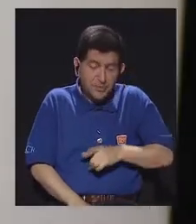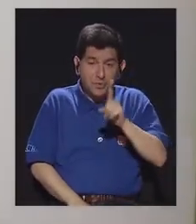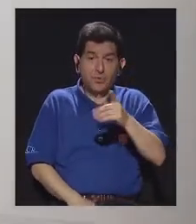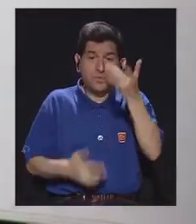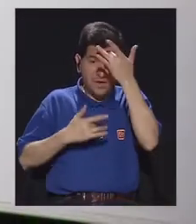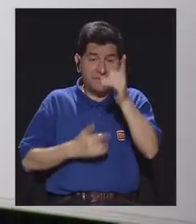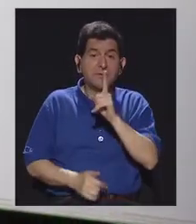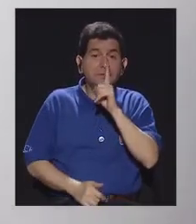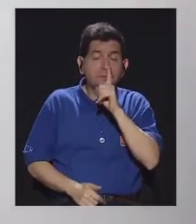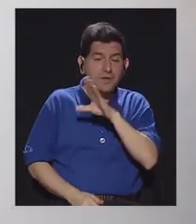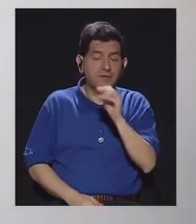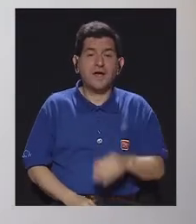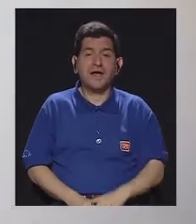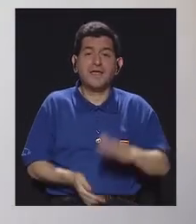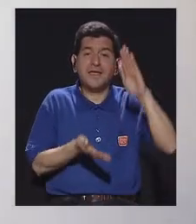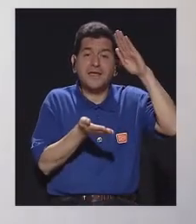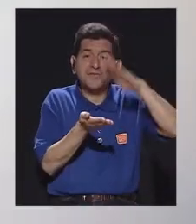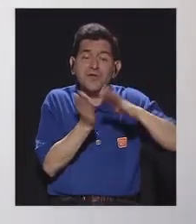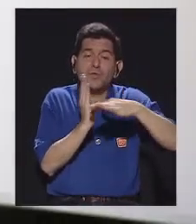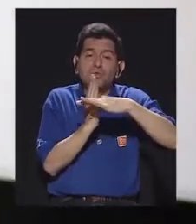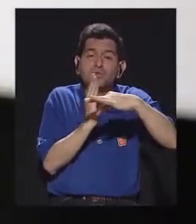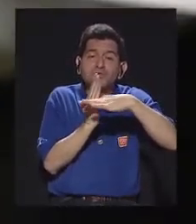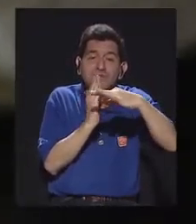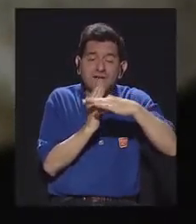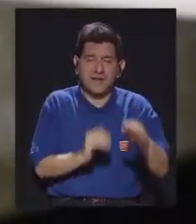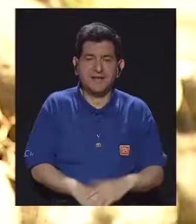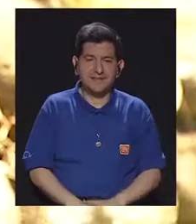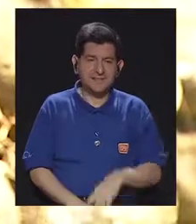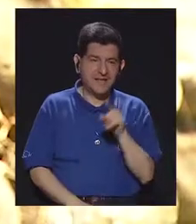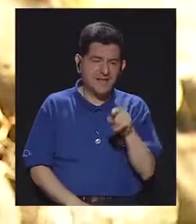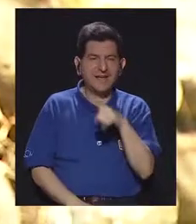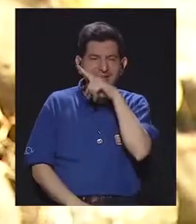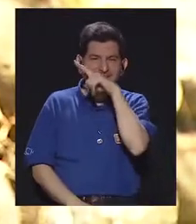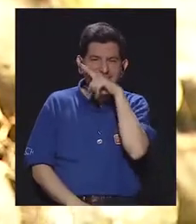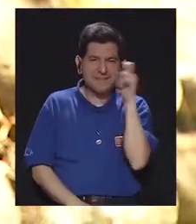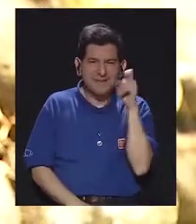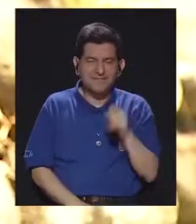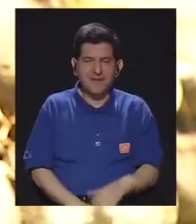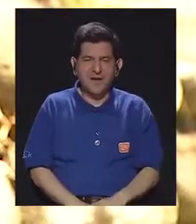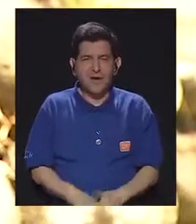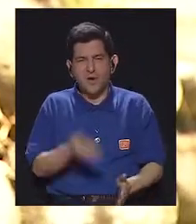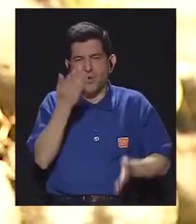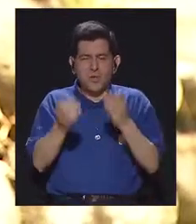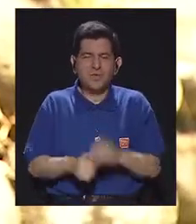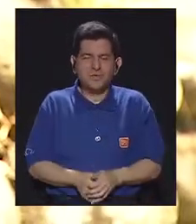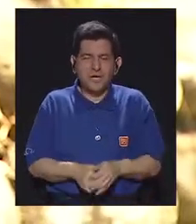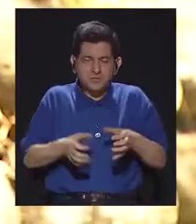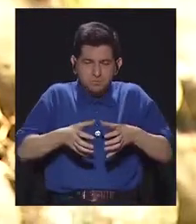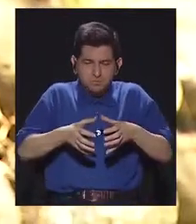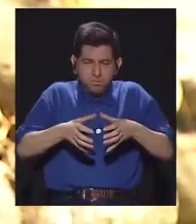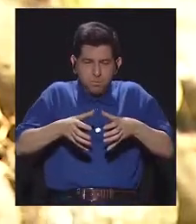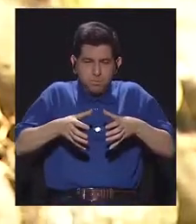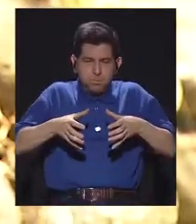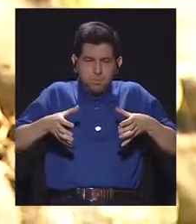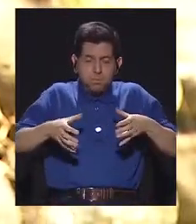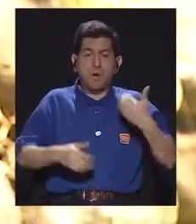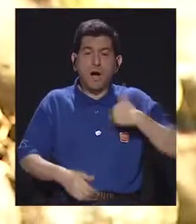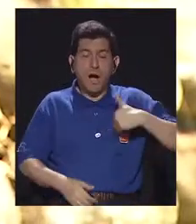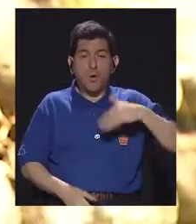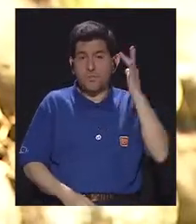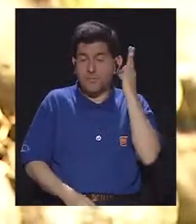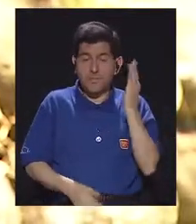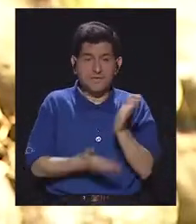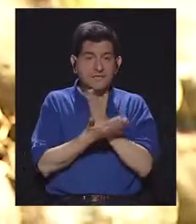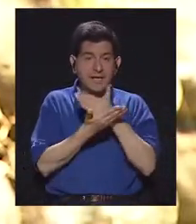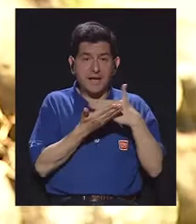Y por supuesto, reduce la grasa, uh-huh. ese feo bulto que se nos acumula tanto a hombres